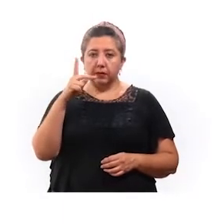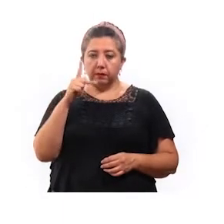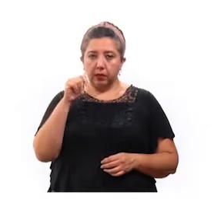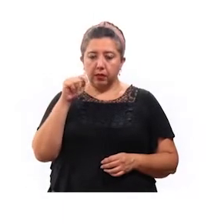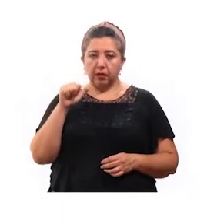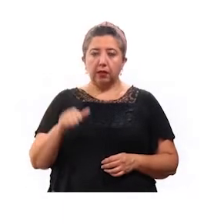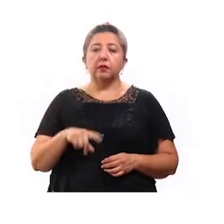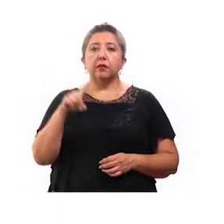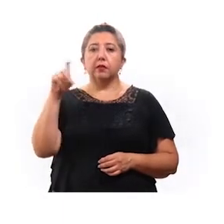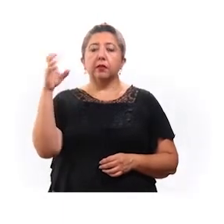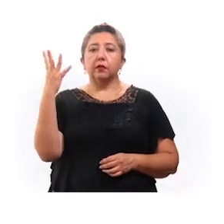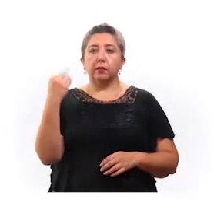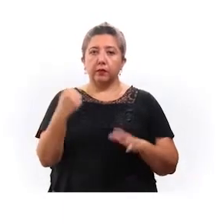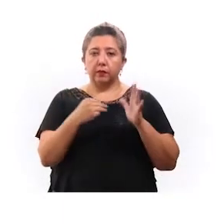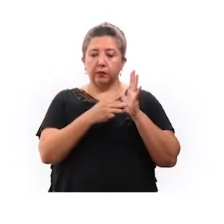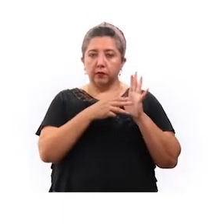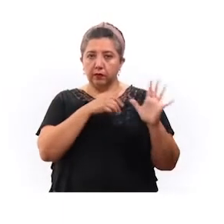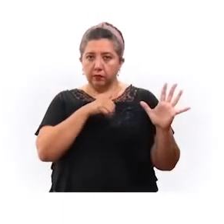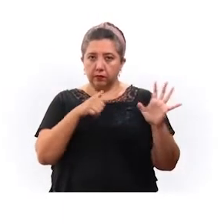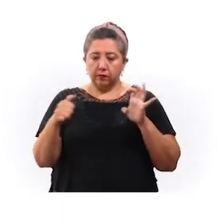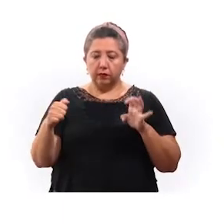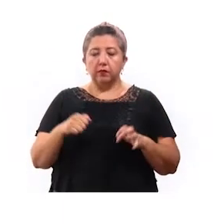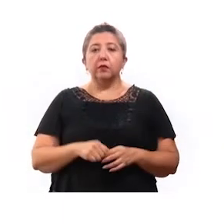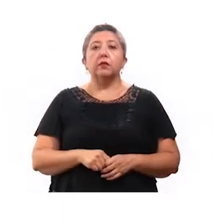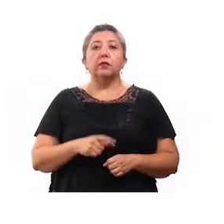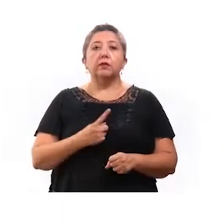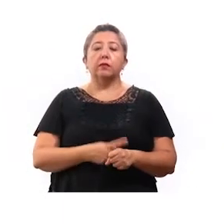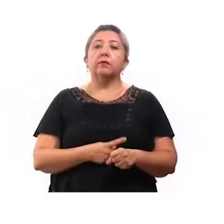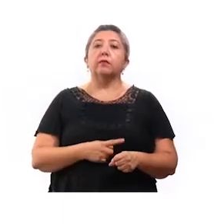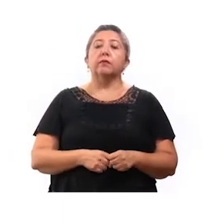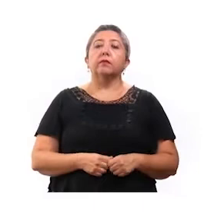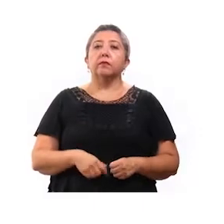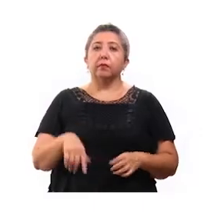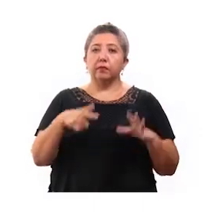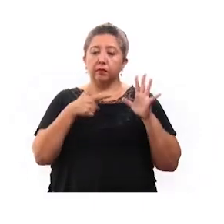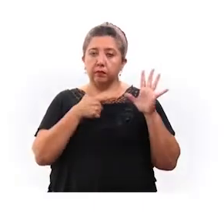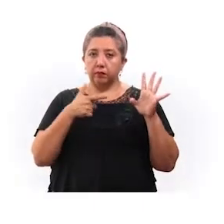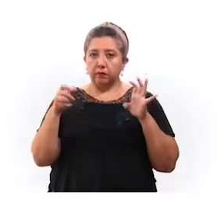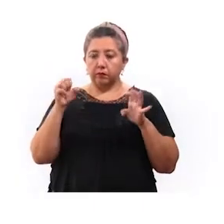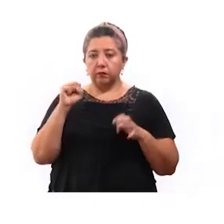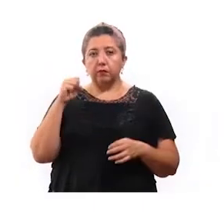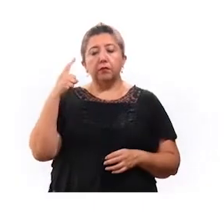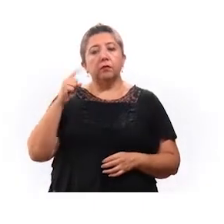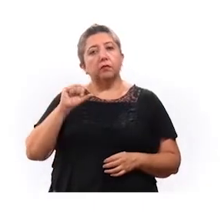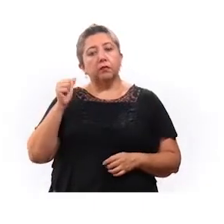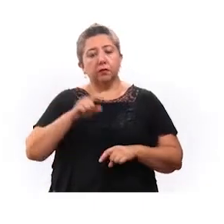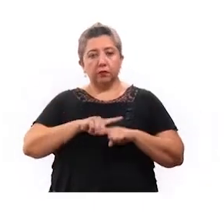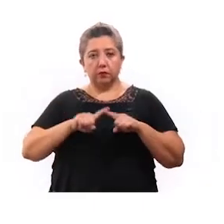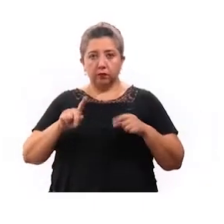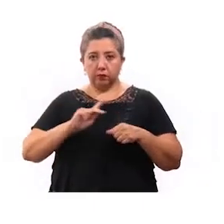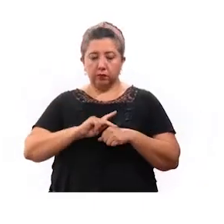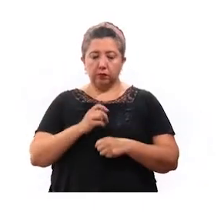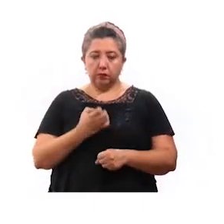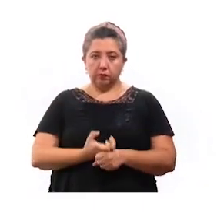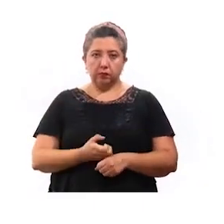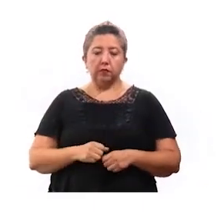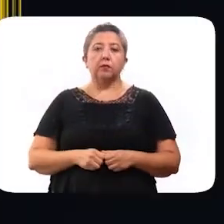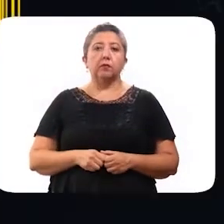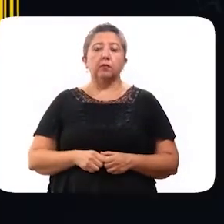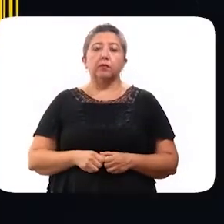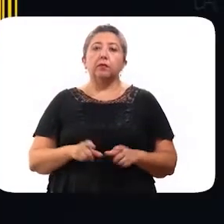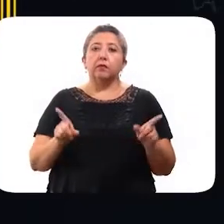Espita. De los 109.600 casos positivos, 761 son de otro país u otro